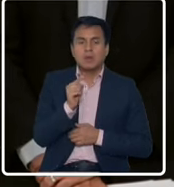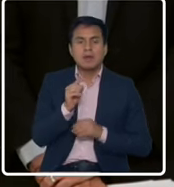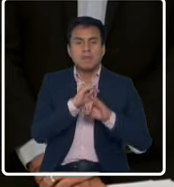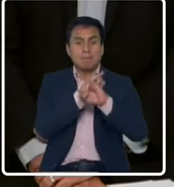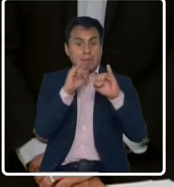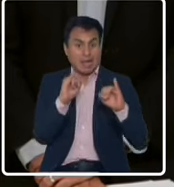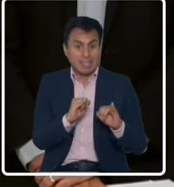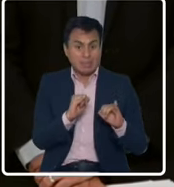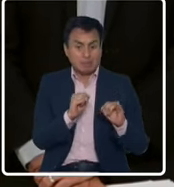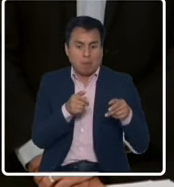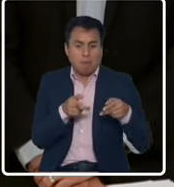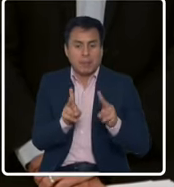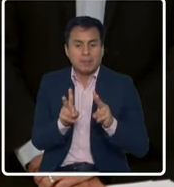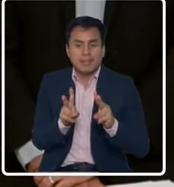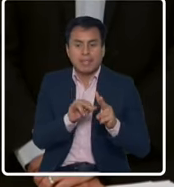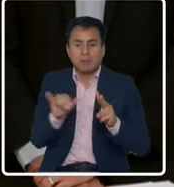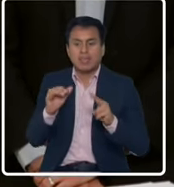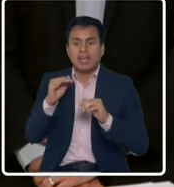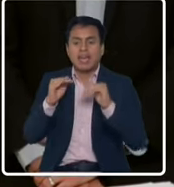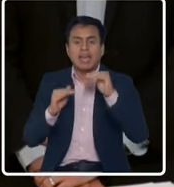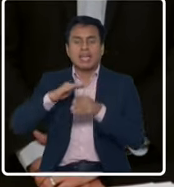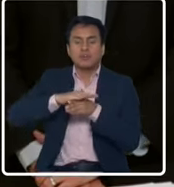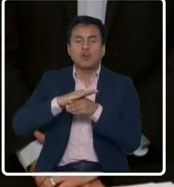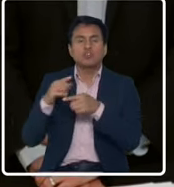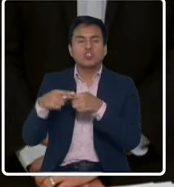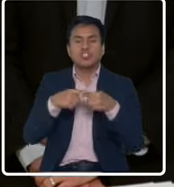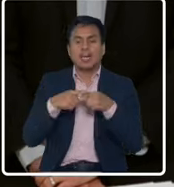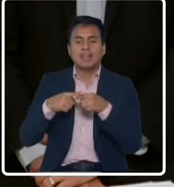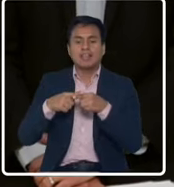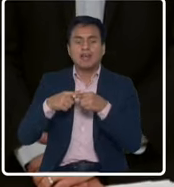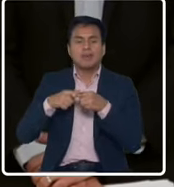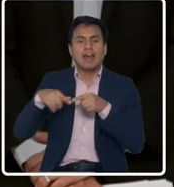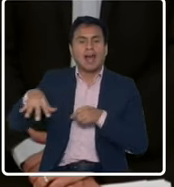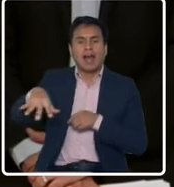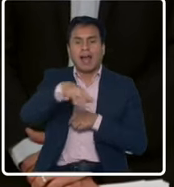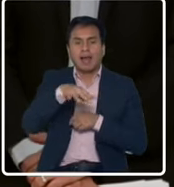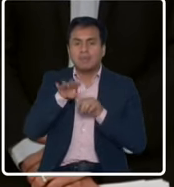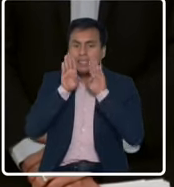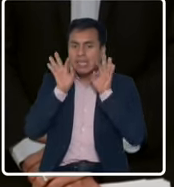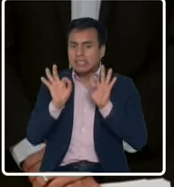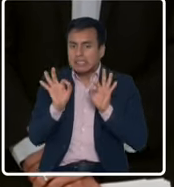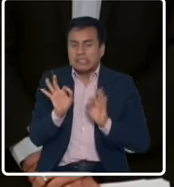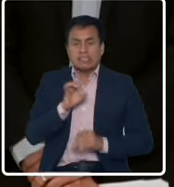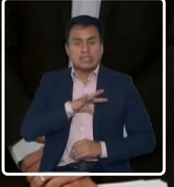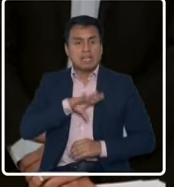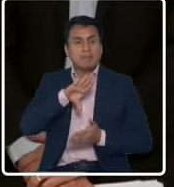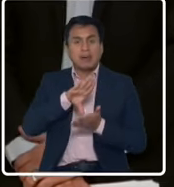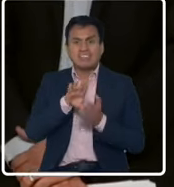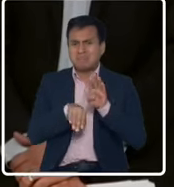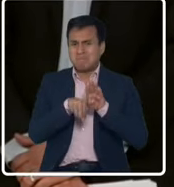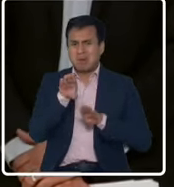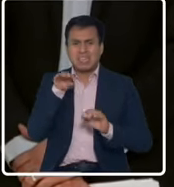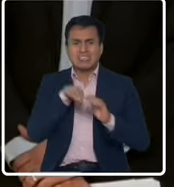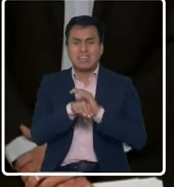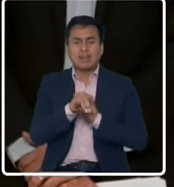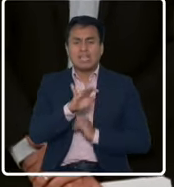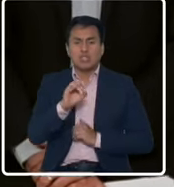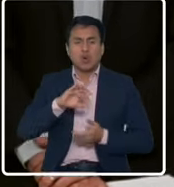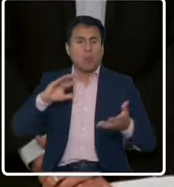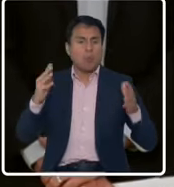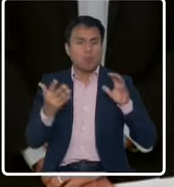mecanismos que puedan permitir los equilibrios sociales y ambientales chile es el país que tiene las mayores reservas de